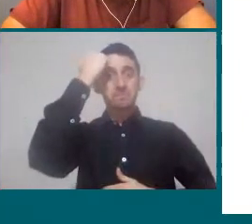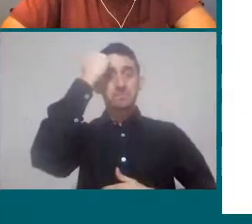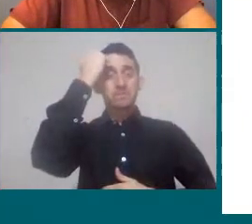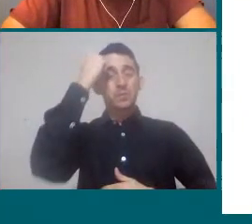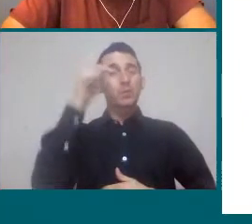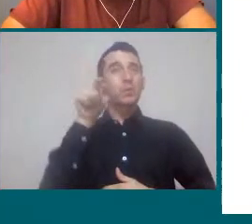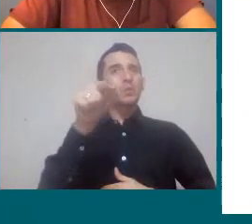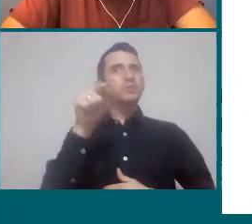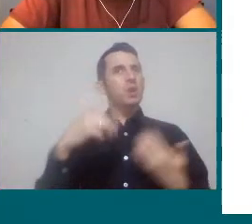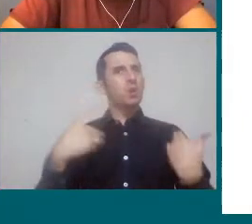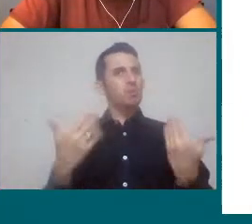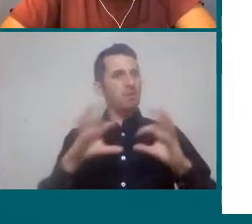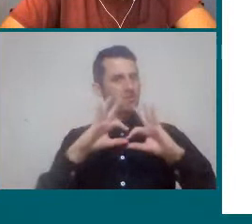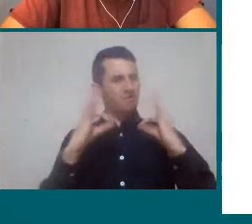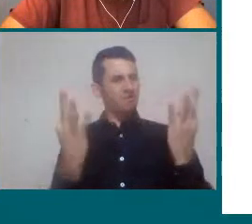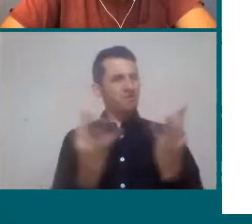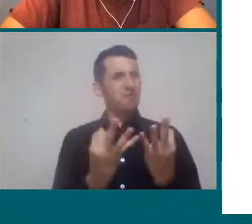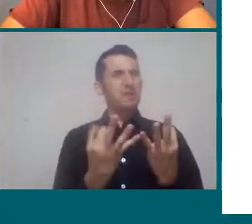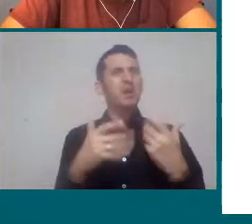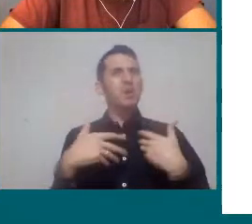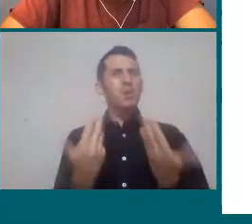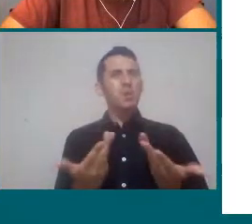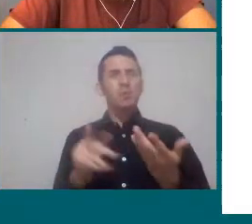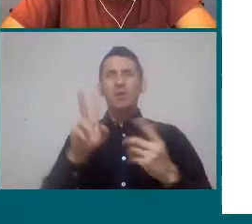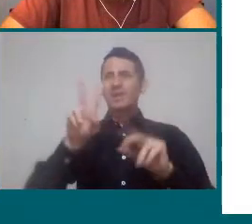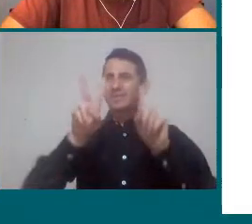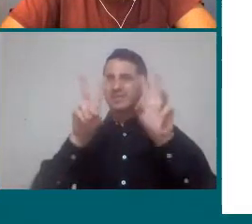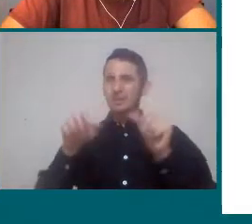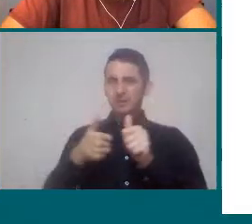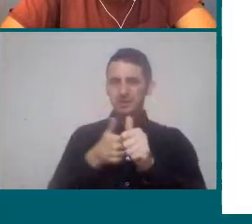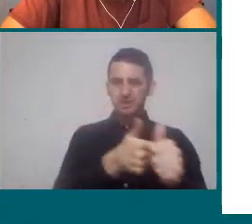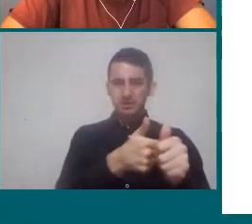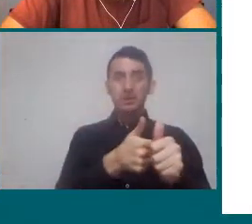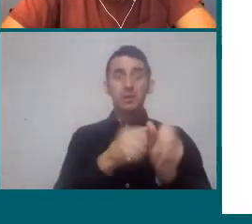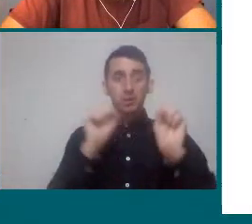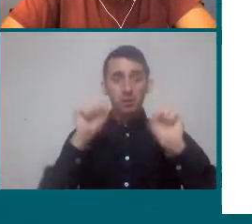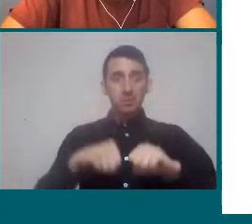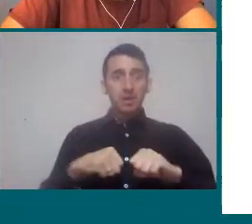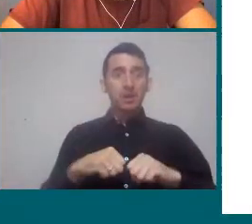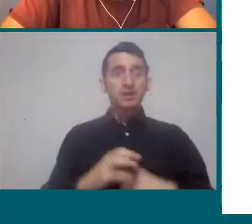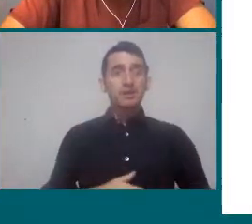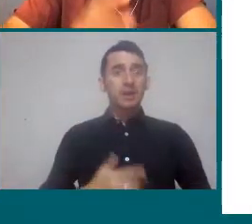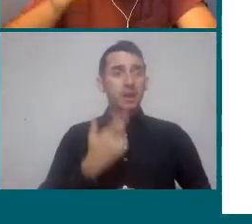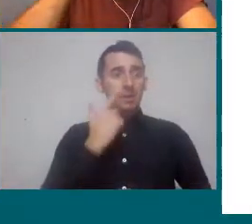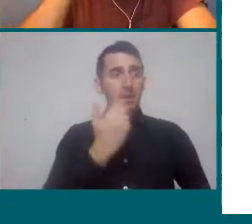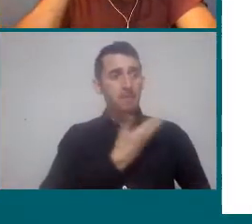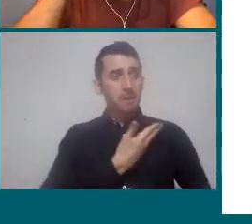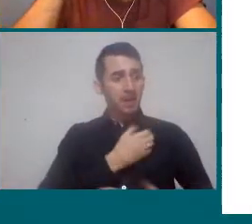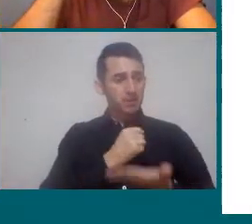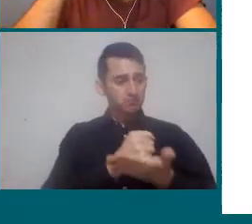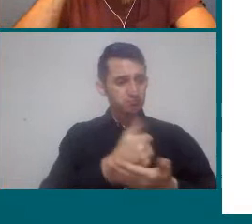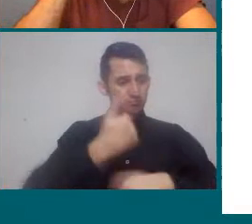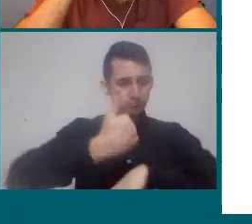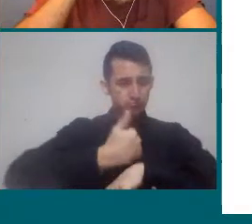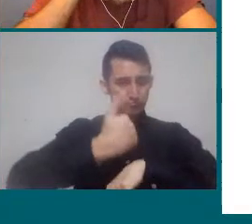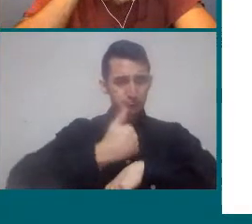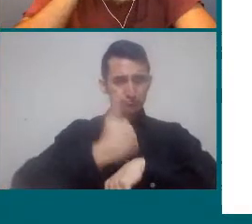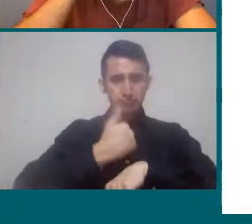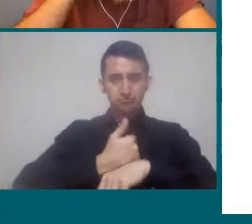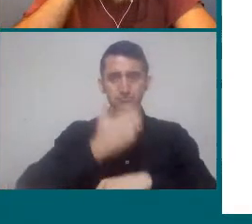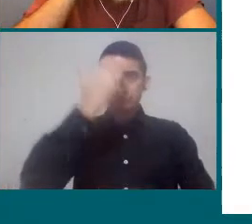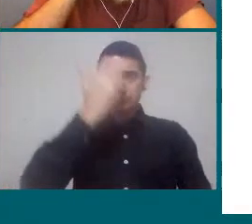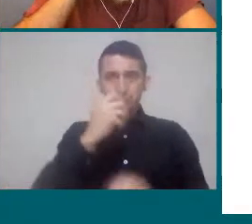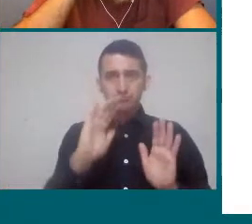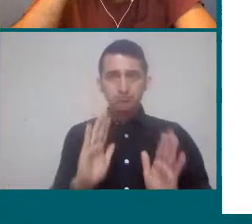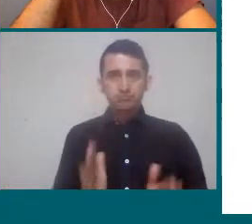protagonismo de las familias que con ese acompañamiento se pueden también hacer buenos trabajos, mejorar